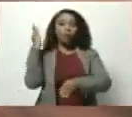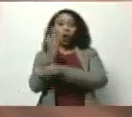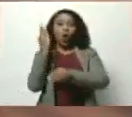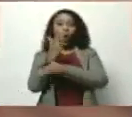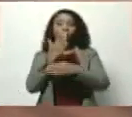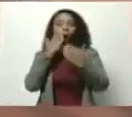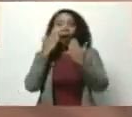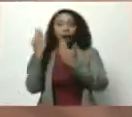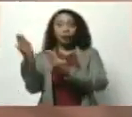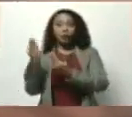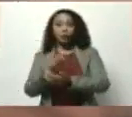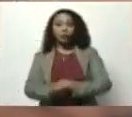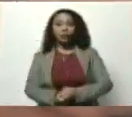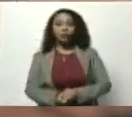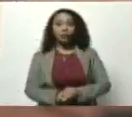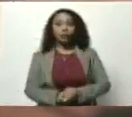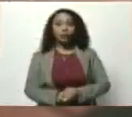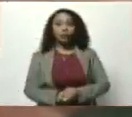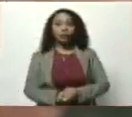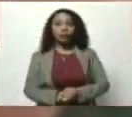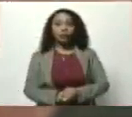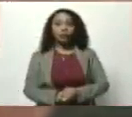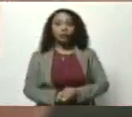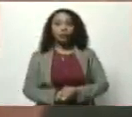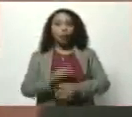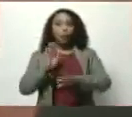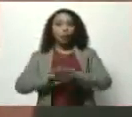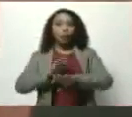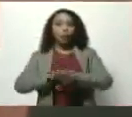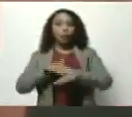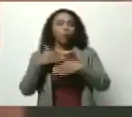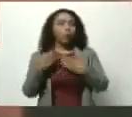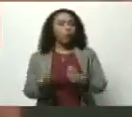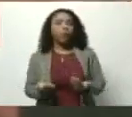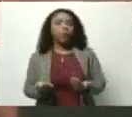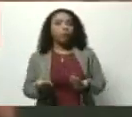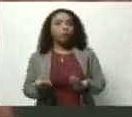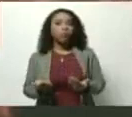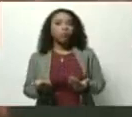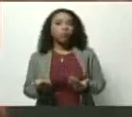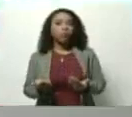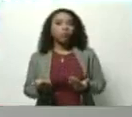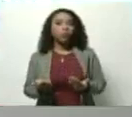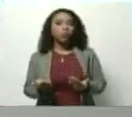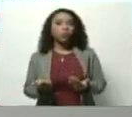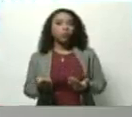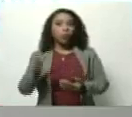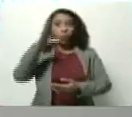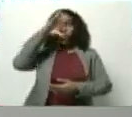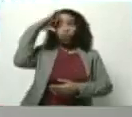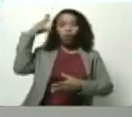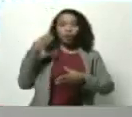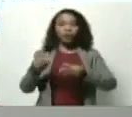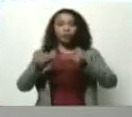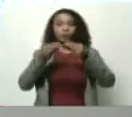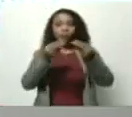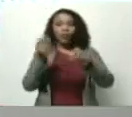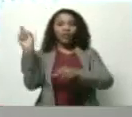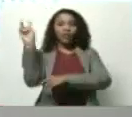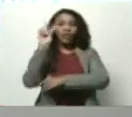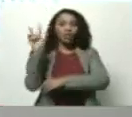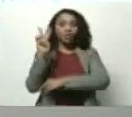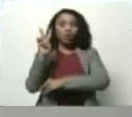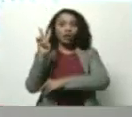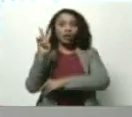ellos unos porque nos se le ha dado venezuela le han